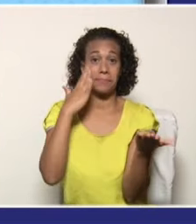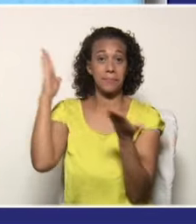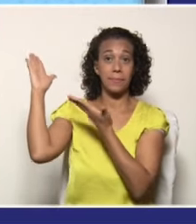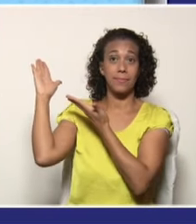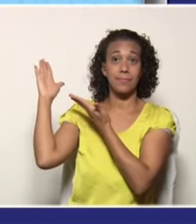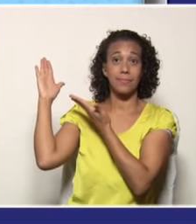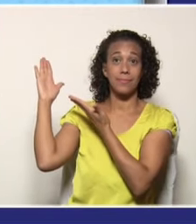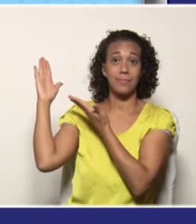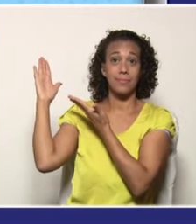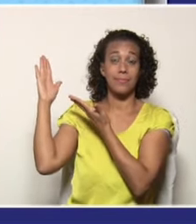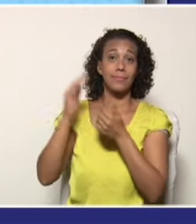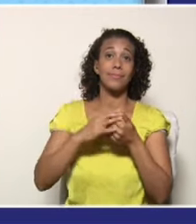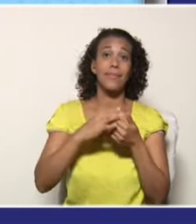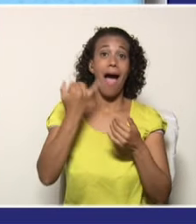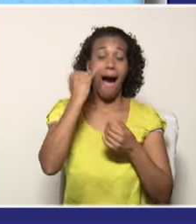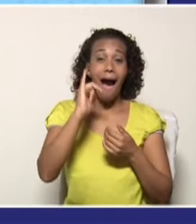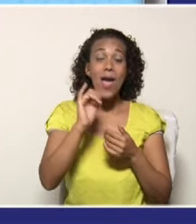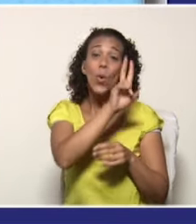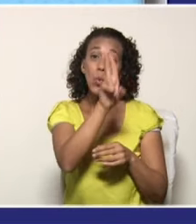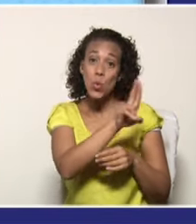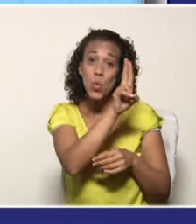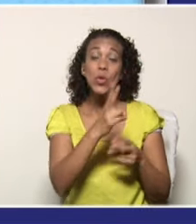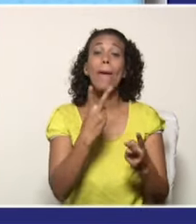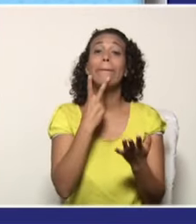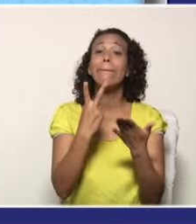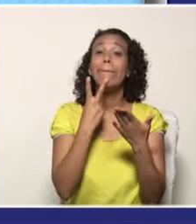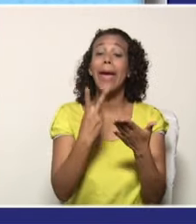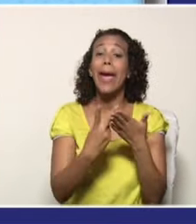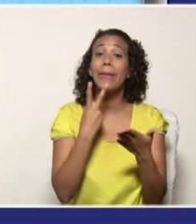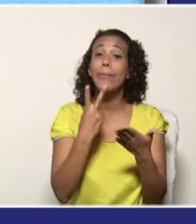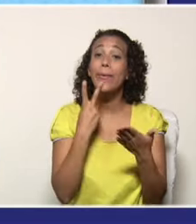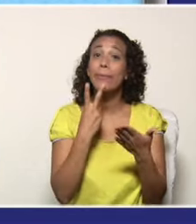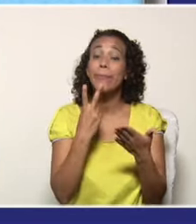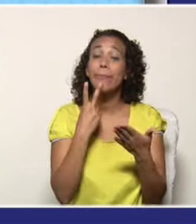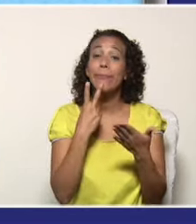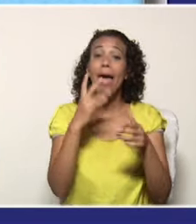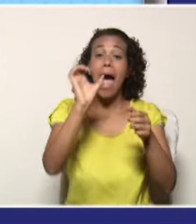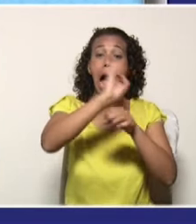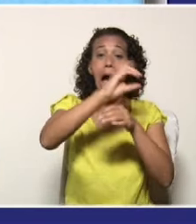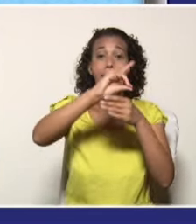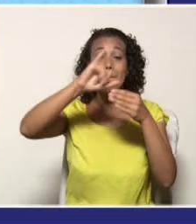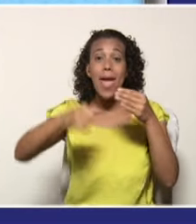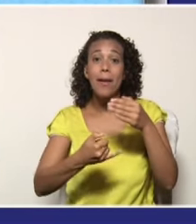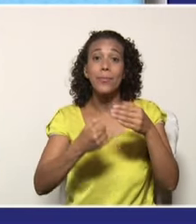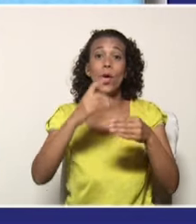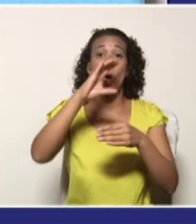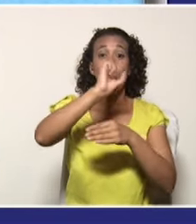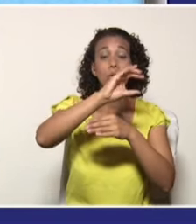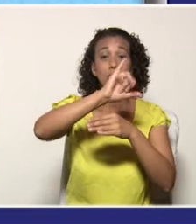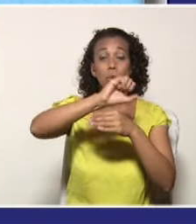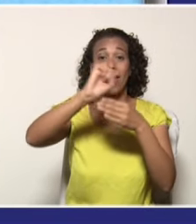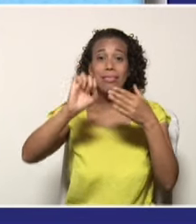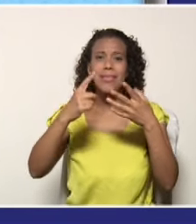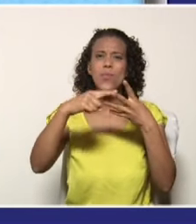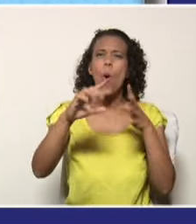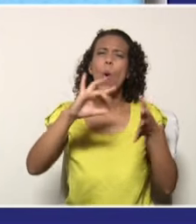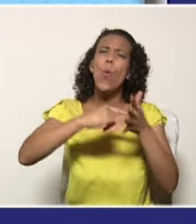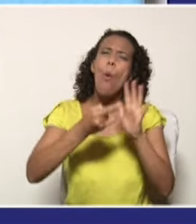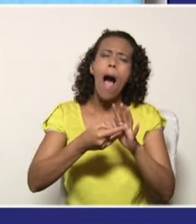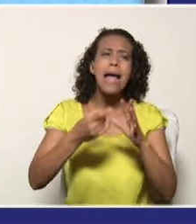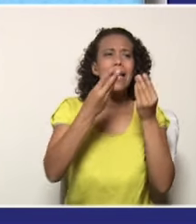uso. Tenemos por el uso los verbos, tenemos los adverbios, sustantivos y adjetivos, entre